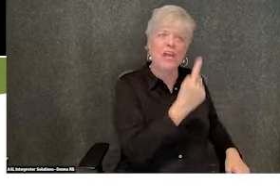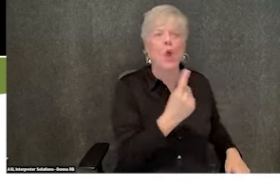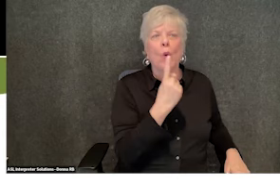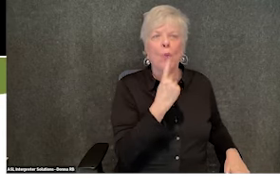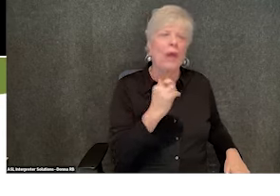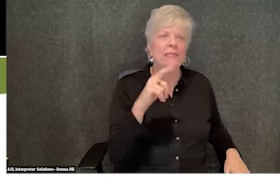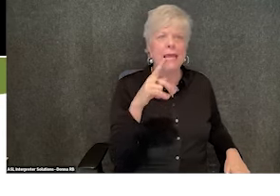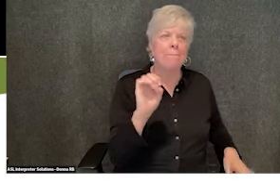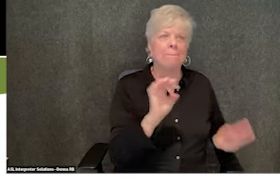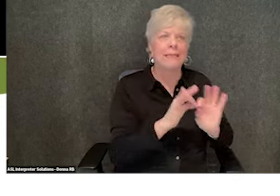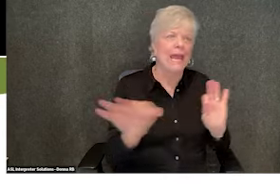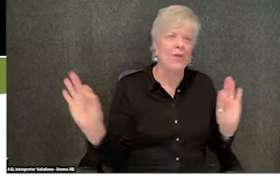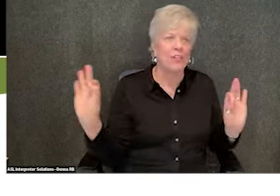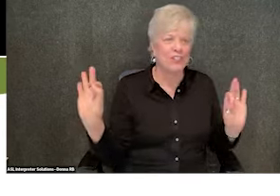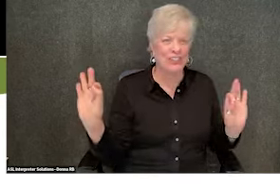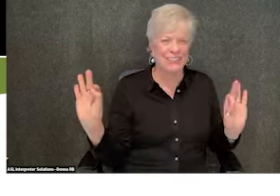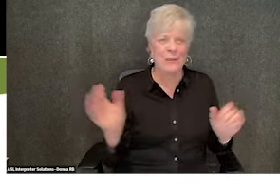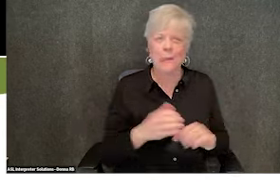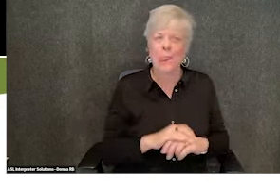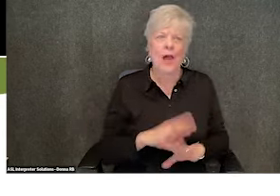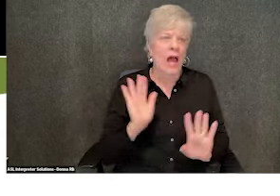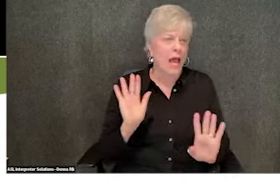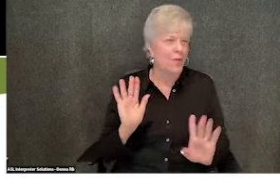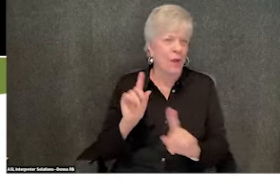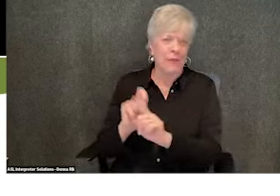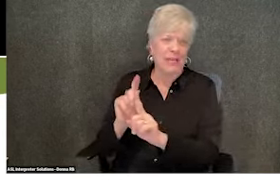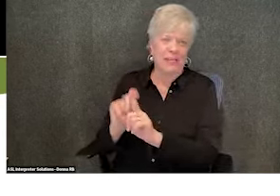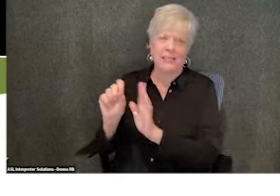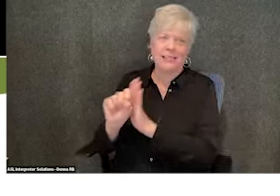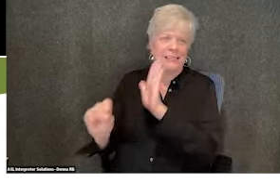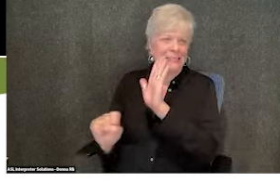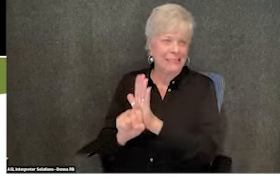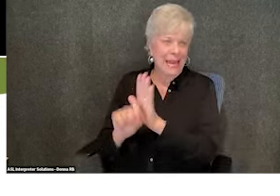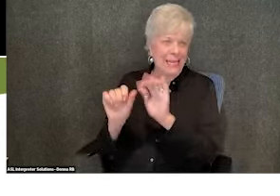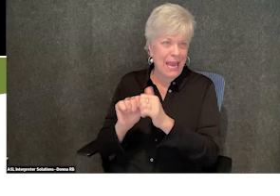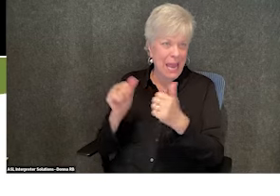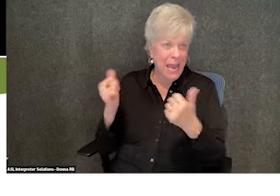que la persona que está apoyando puede ayudar.